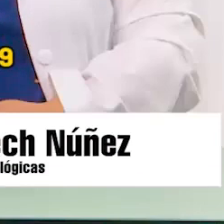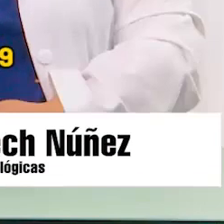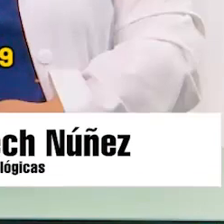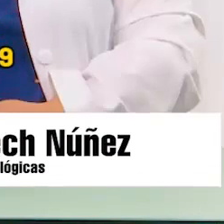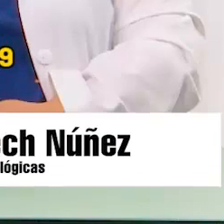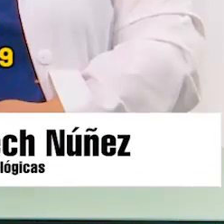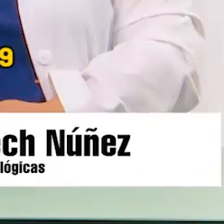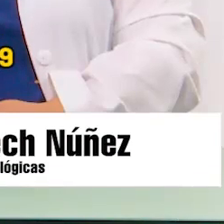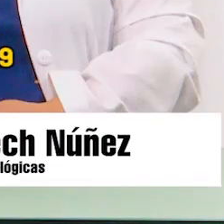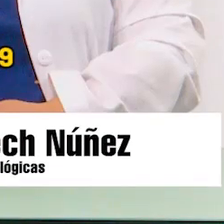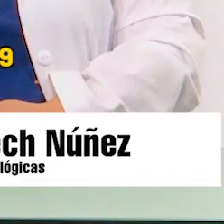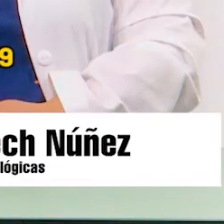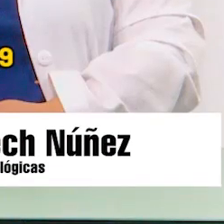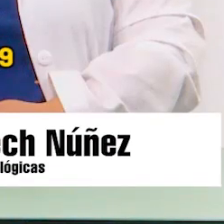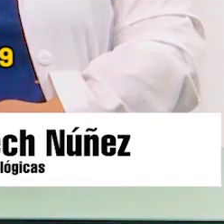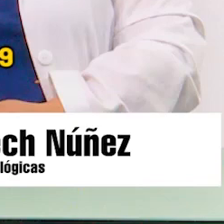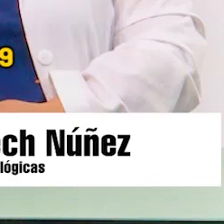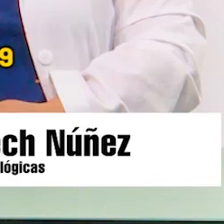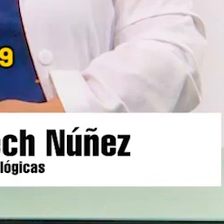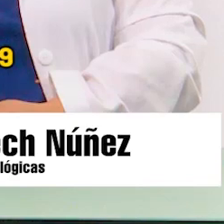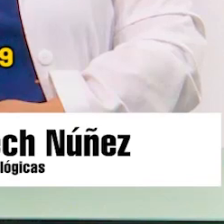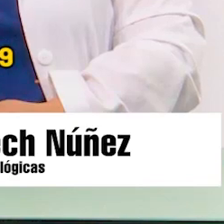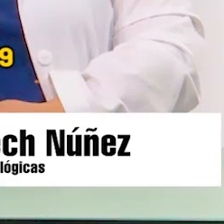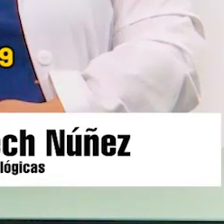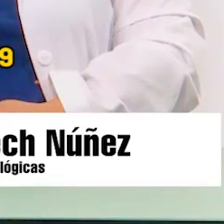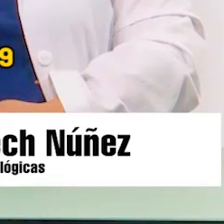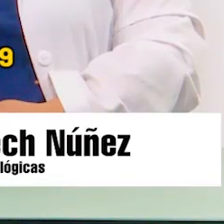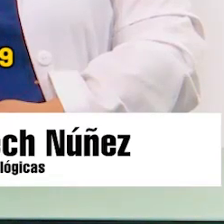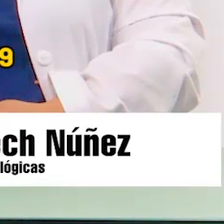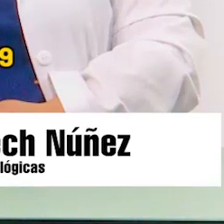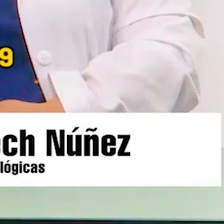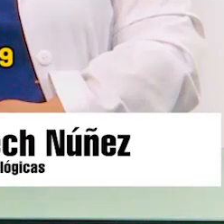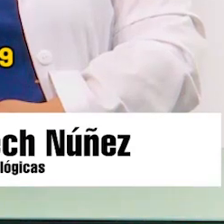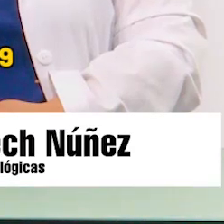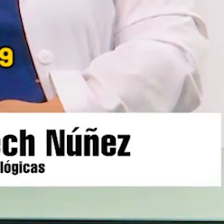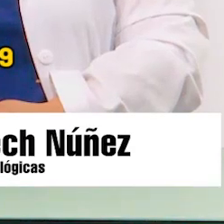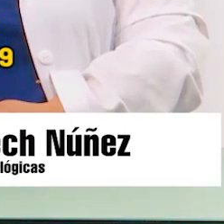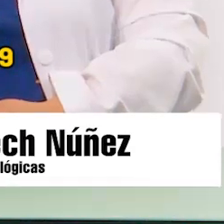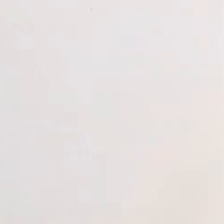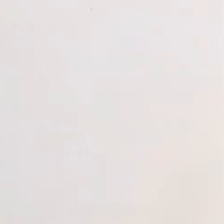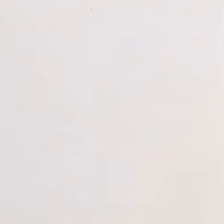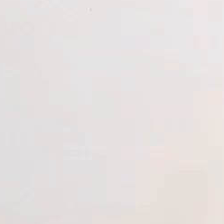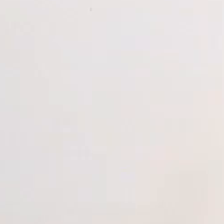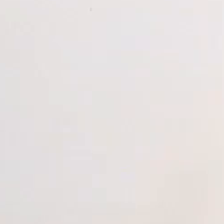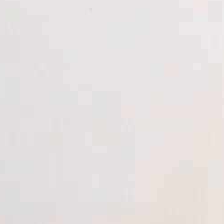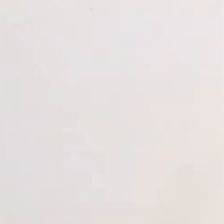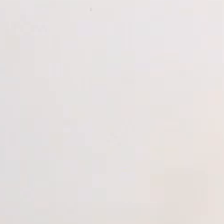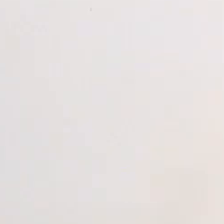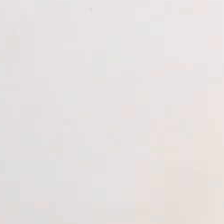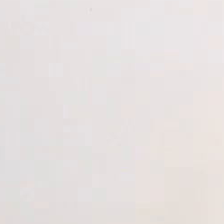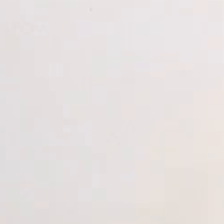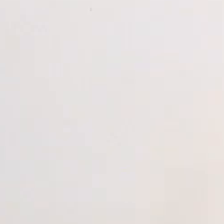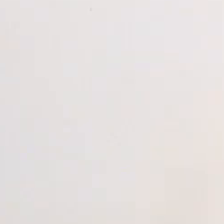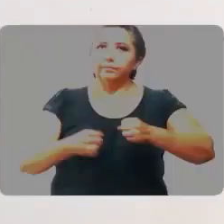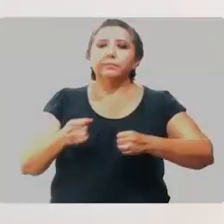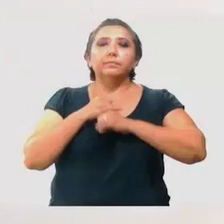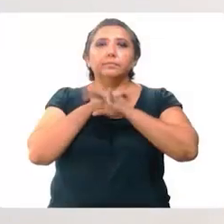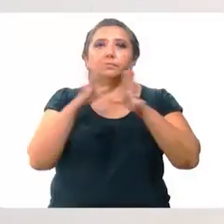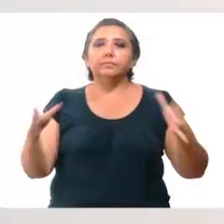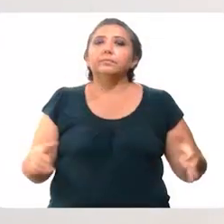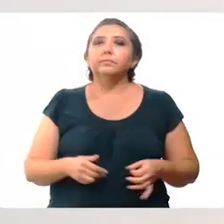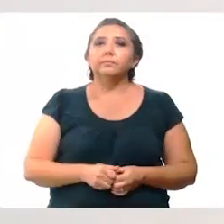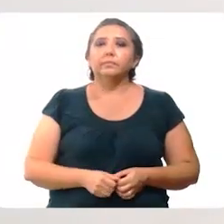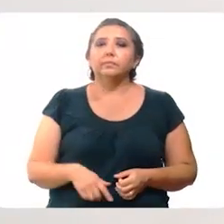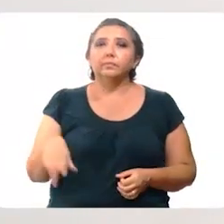Buenas tardes. Nos permitimos dar el informe diario relacionado con el COVID-19. Adelante, doctora. Gracias, doctora. Buenas tardes. Este es el